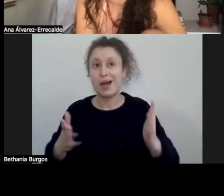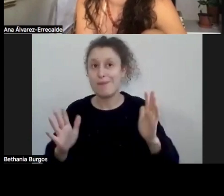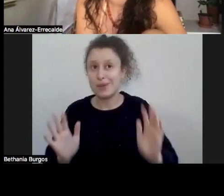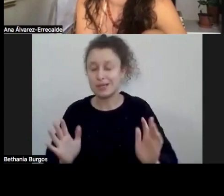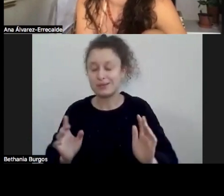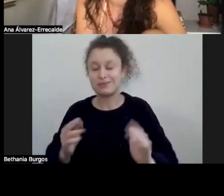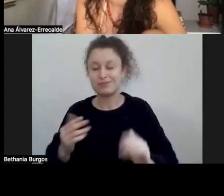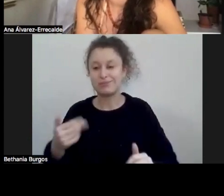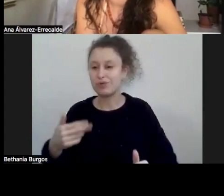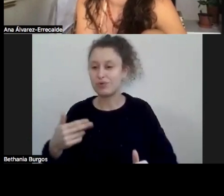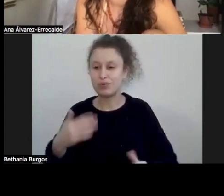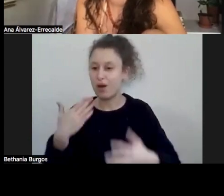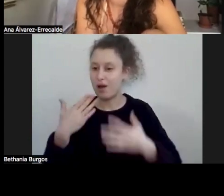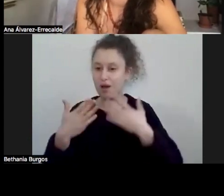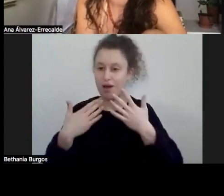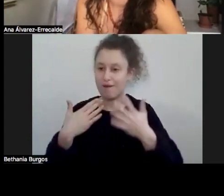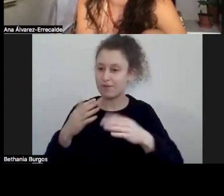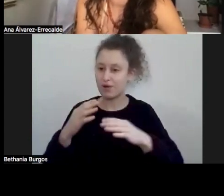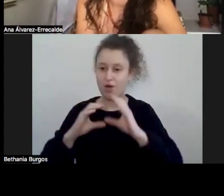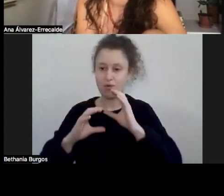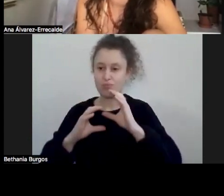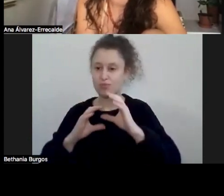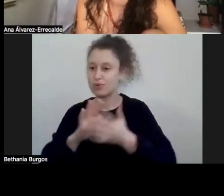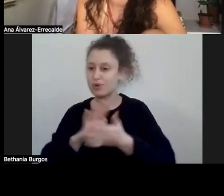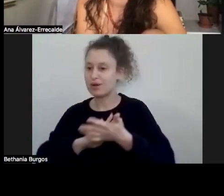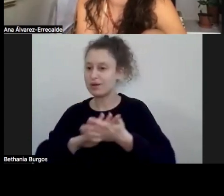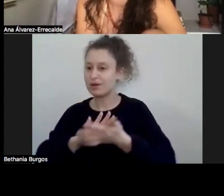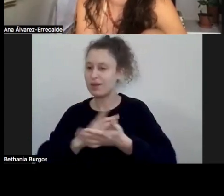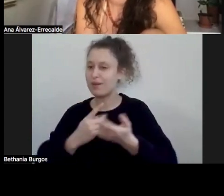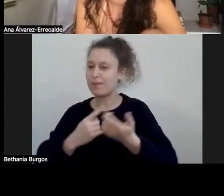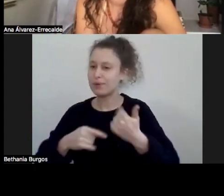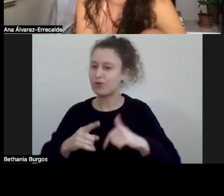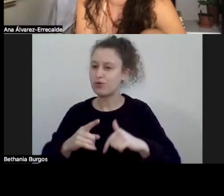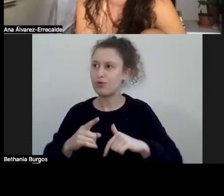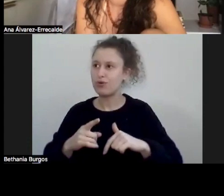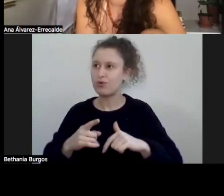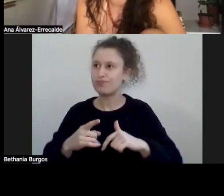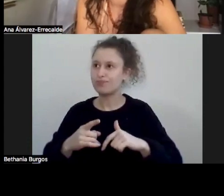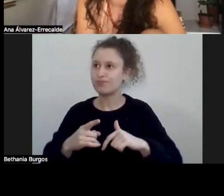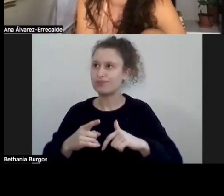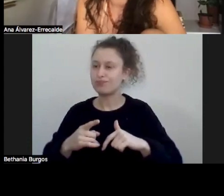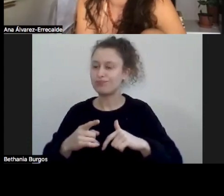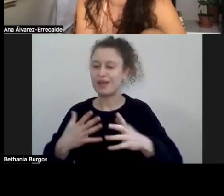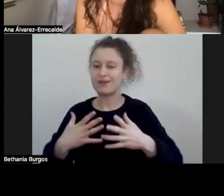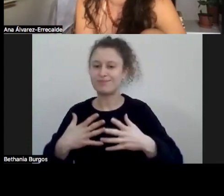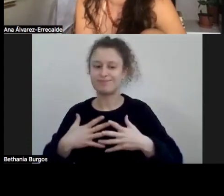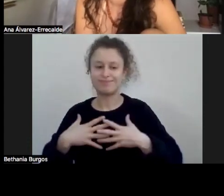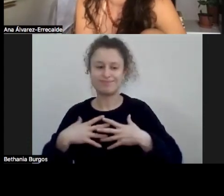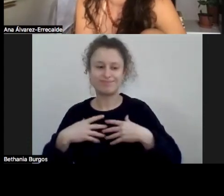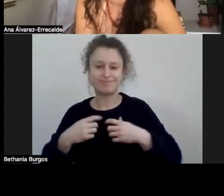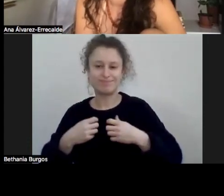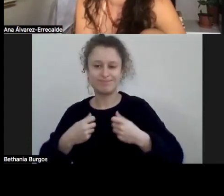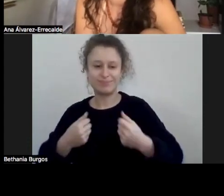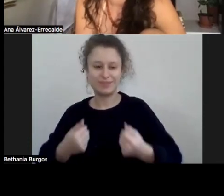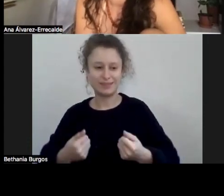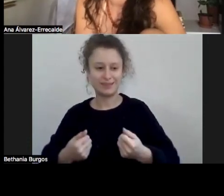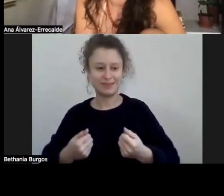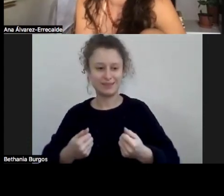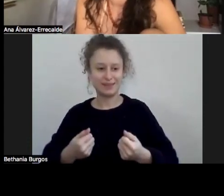energía de empatía, de compasión, de amor, de alegría,